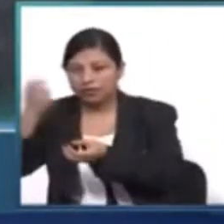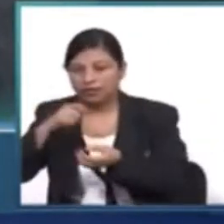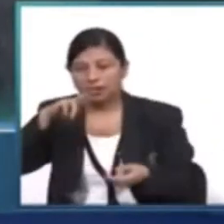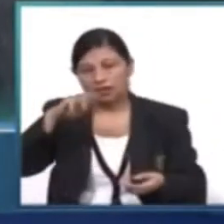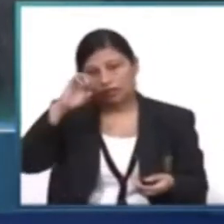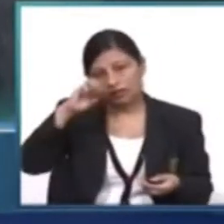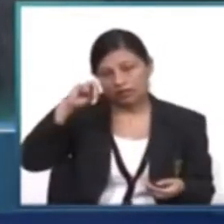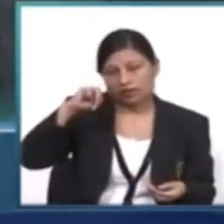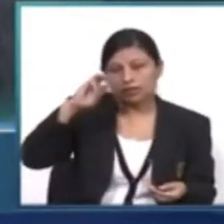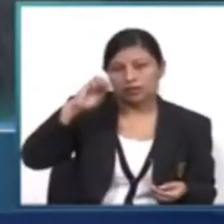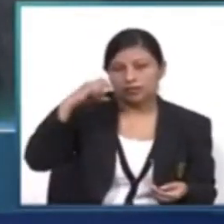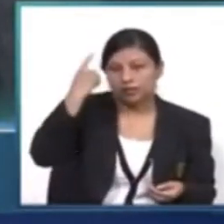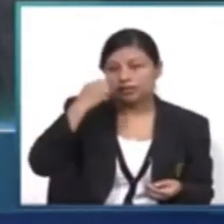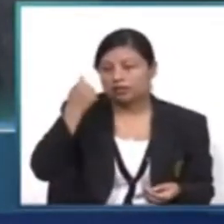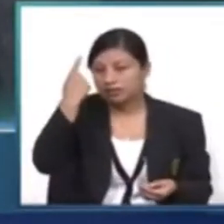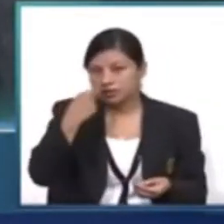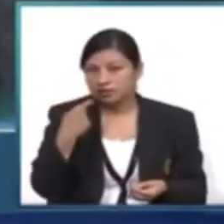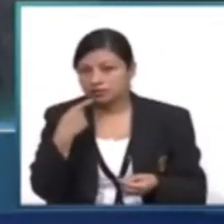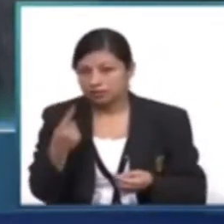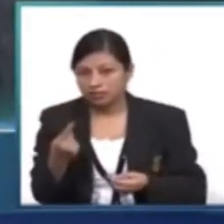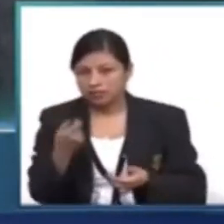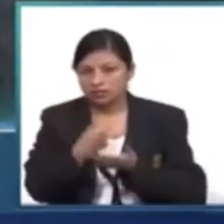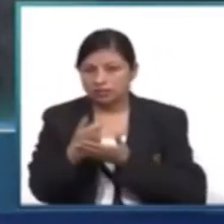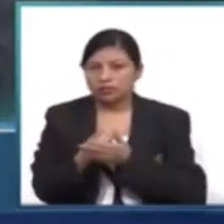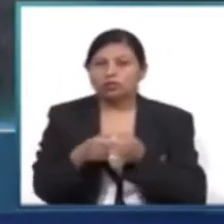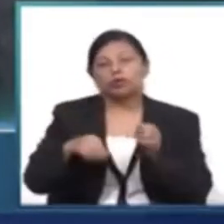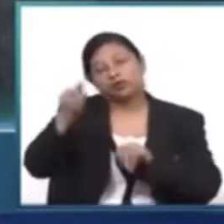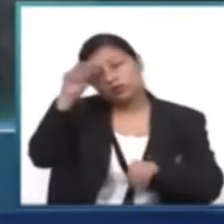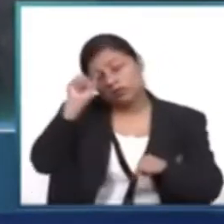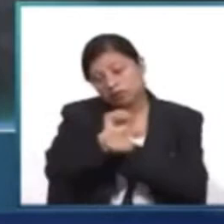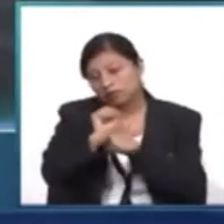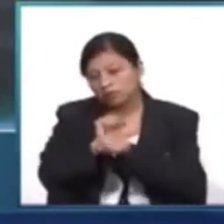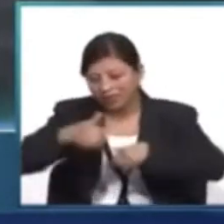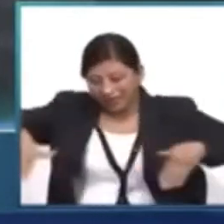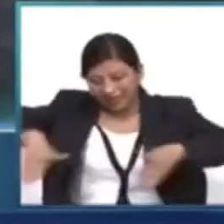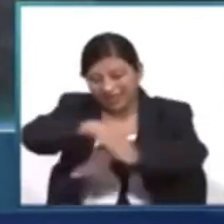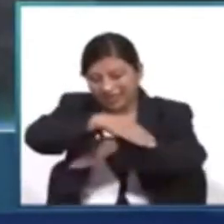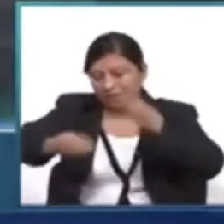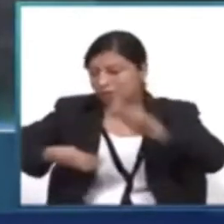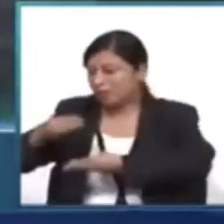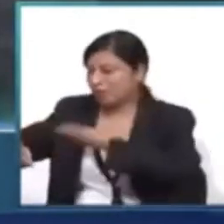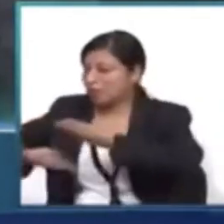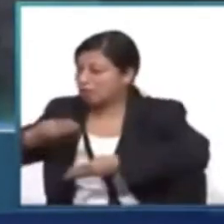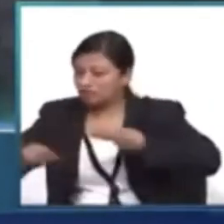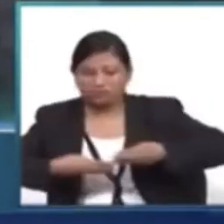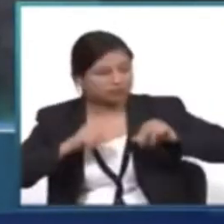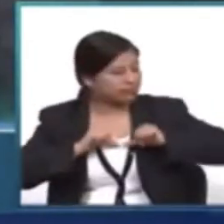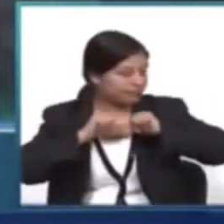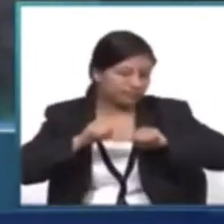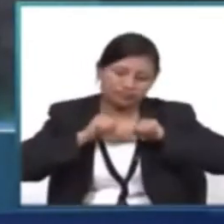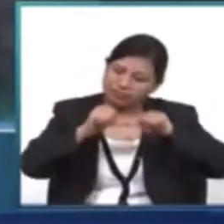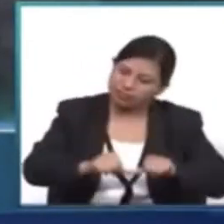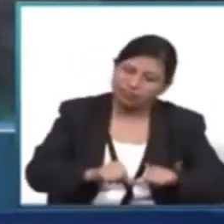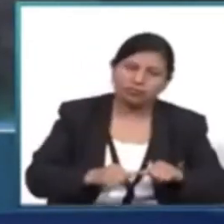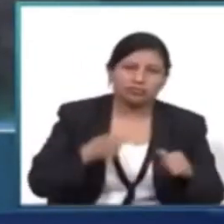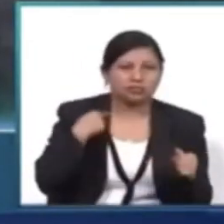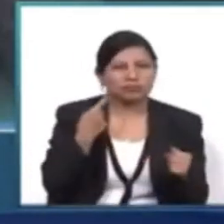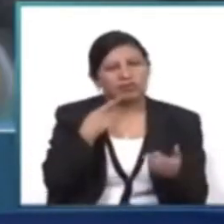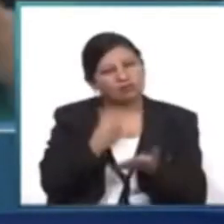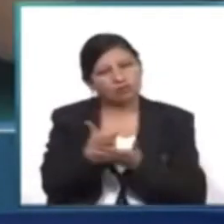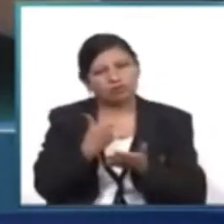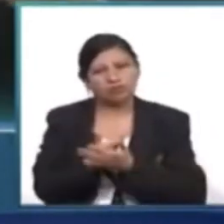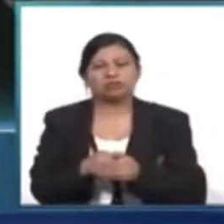pues, los guatemaltecos de la economía informal que trabajan duro todos los días, nunca dejaron de trabajar y pues nos tienen la